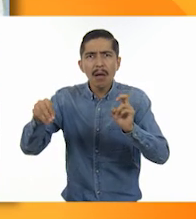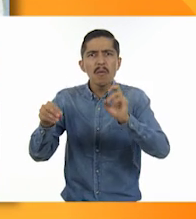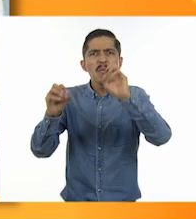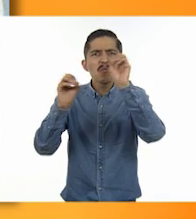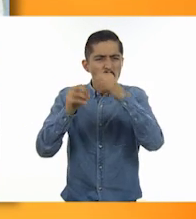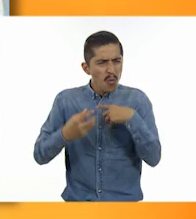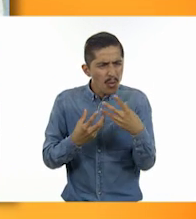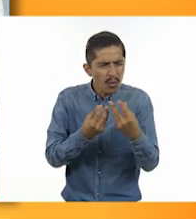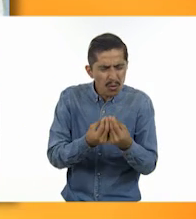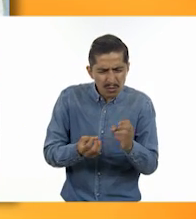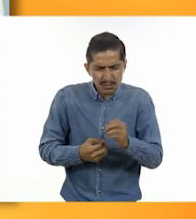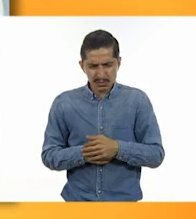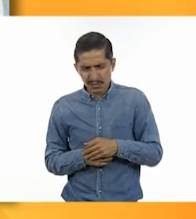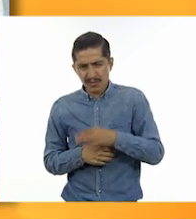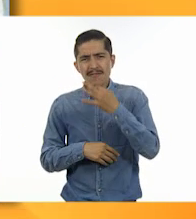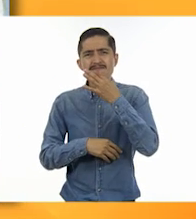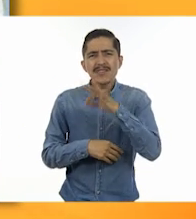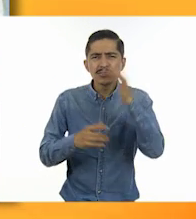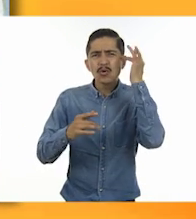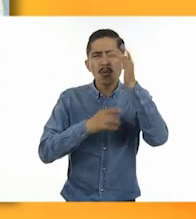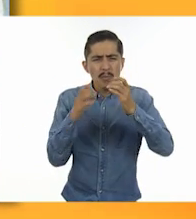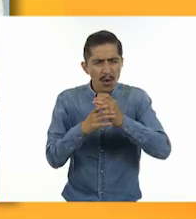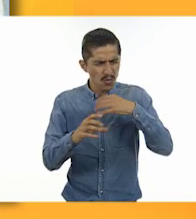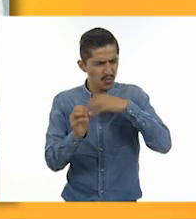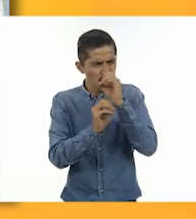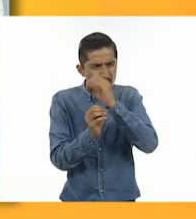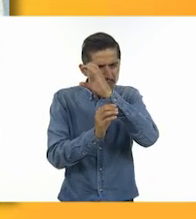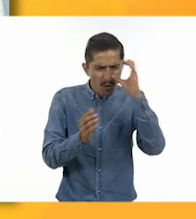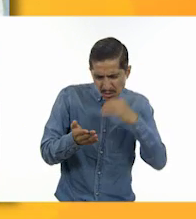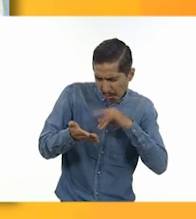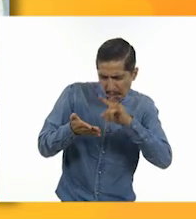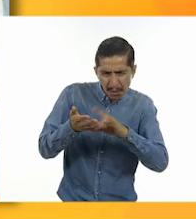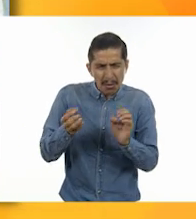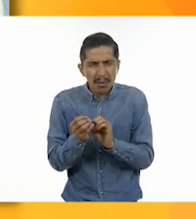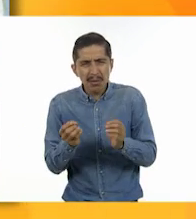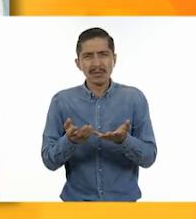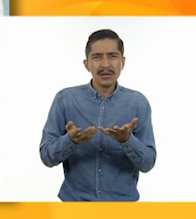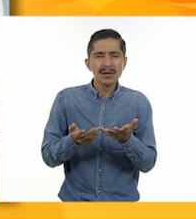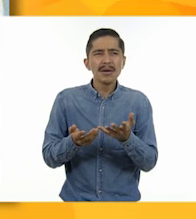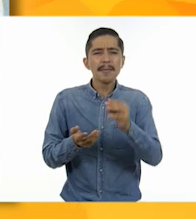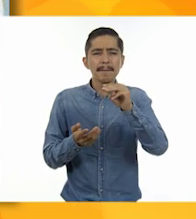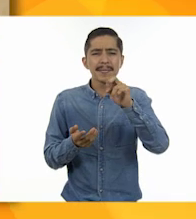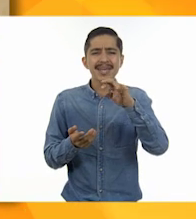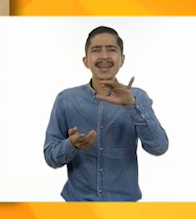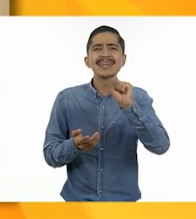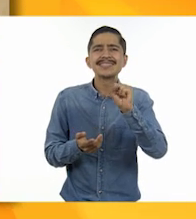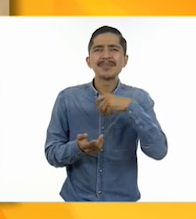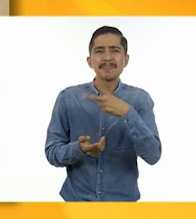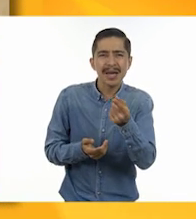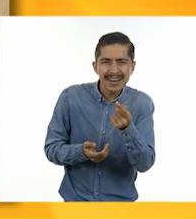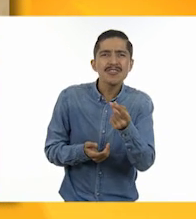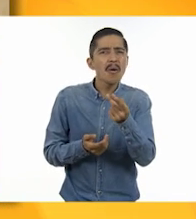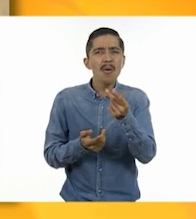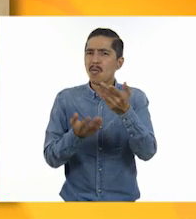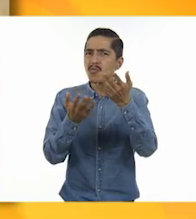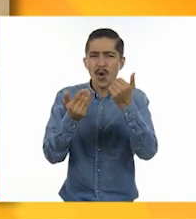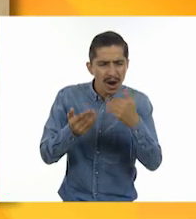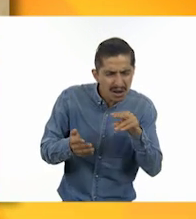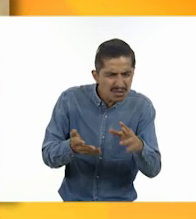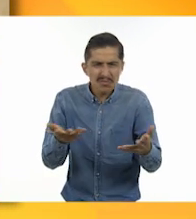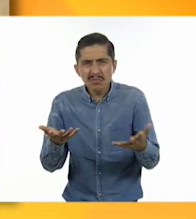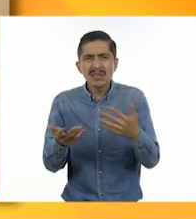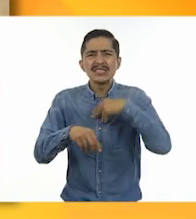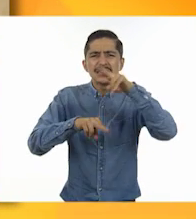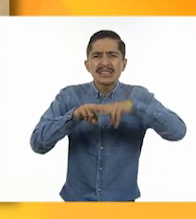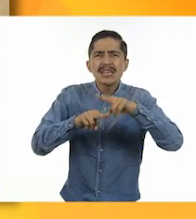me encontré en ninguna fiesta de cumpleaños, ni en el día en que llegó Midas a la casa. No aparece mi silla